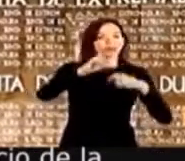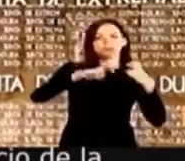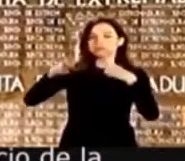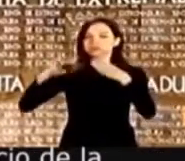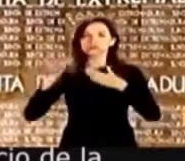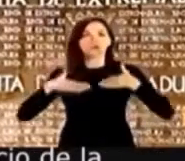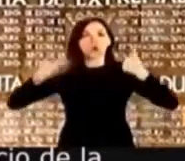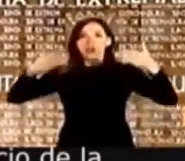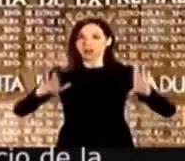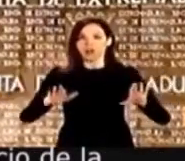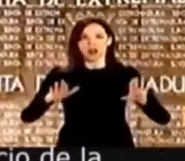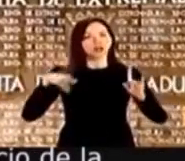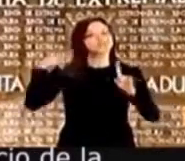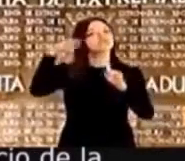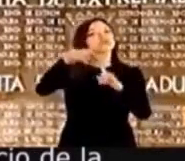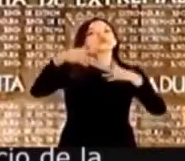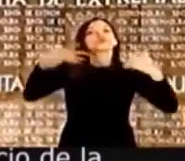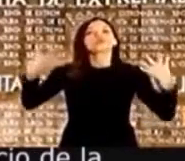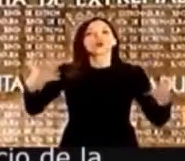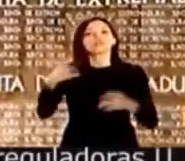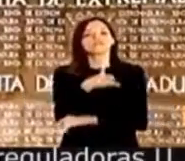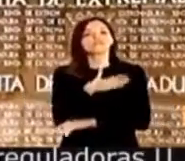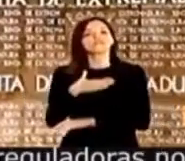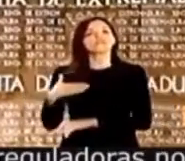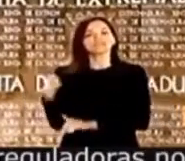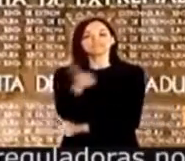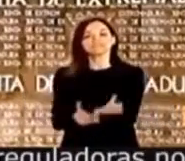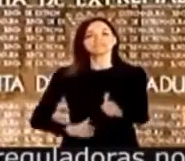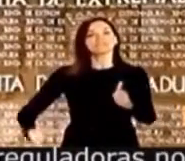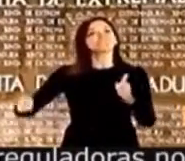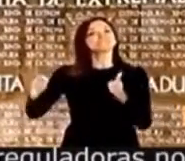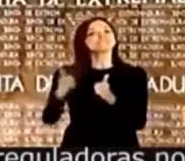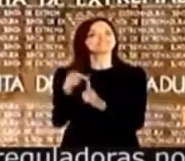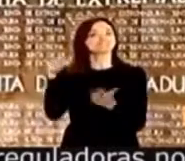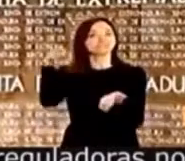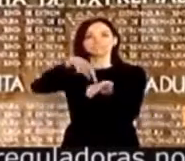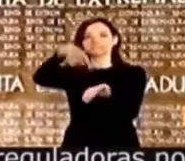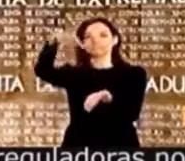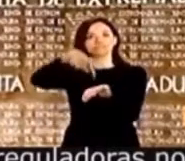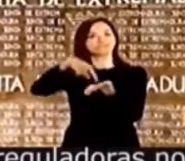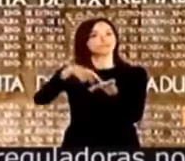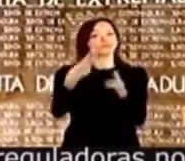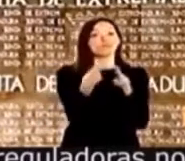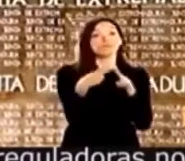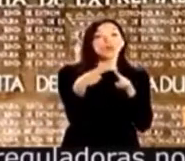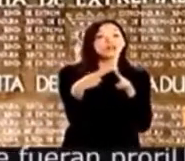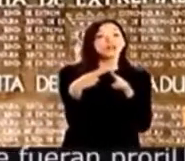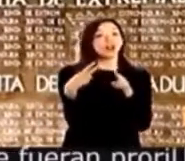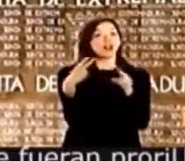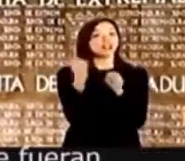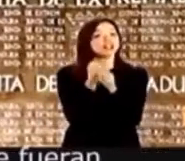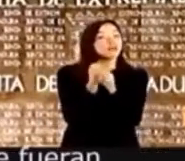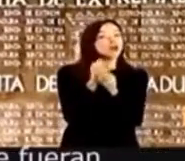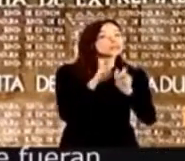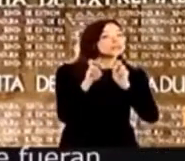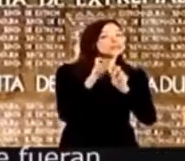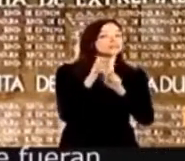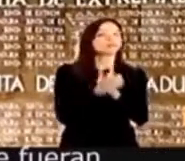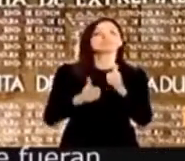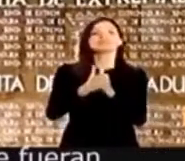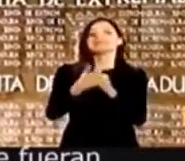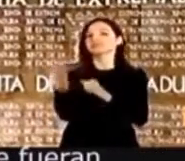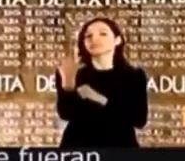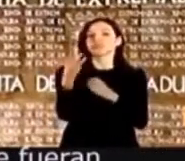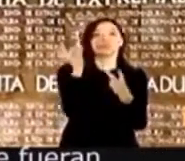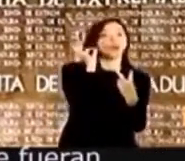nuestra llegada para establecer que fueran prioritarios en las políticas públicas de empleo las mujeres, los menores de 30